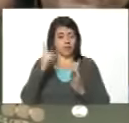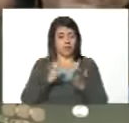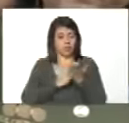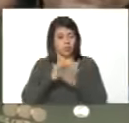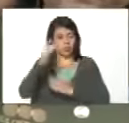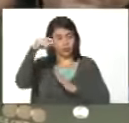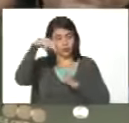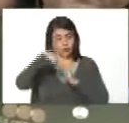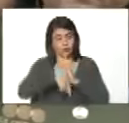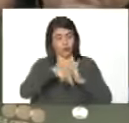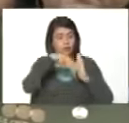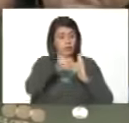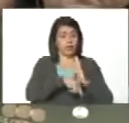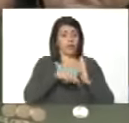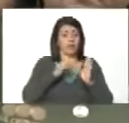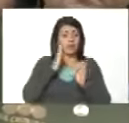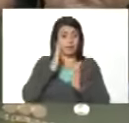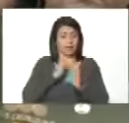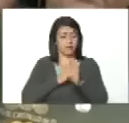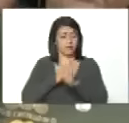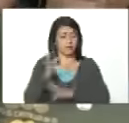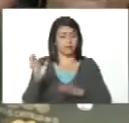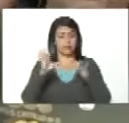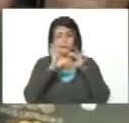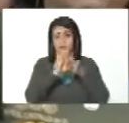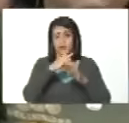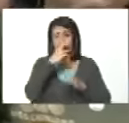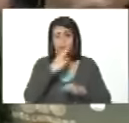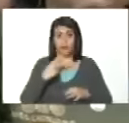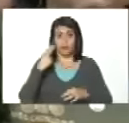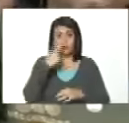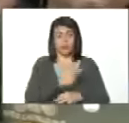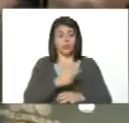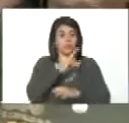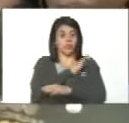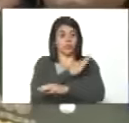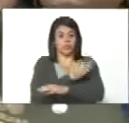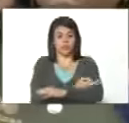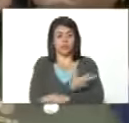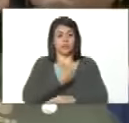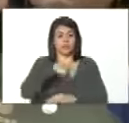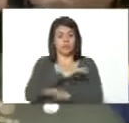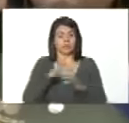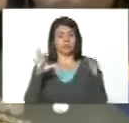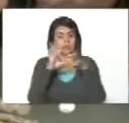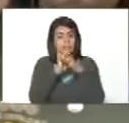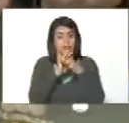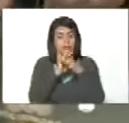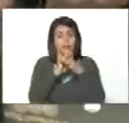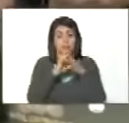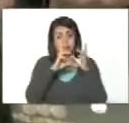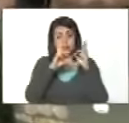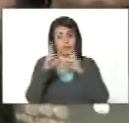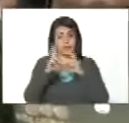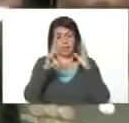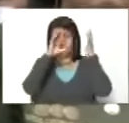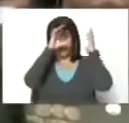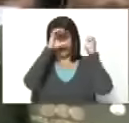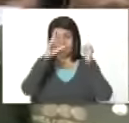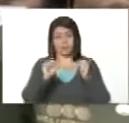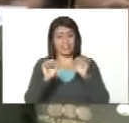seguir profundizando y que debemos seguir consolidando. Un compromiso con el fortalecimiento de nuestros lazos diplomáticos y nuestra